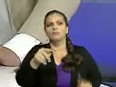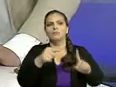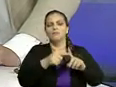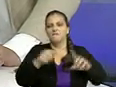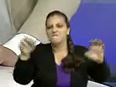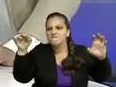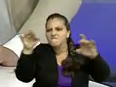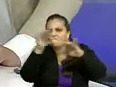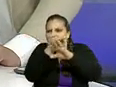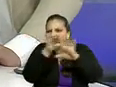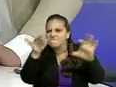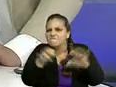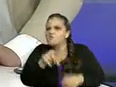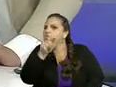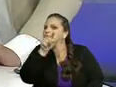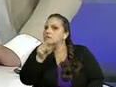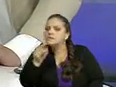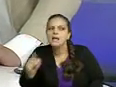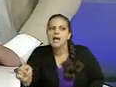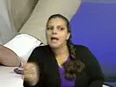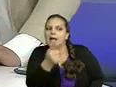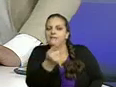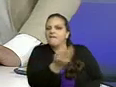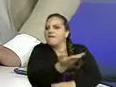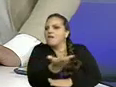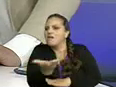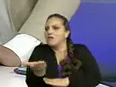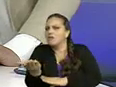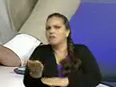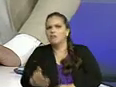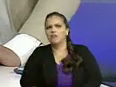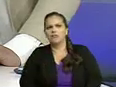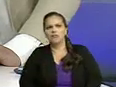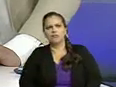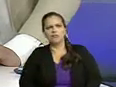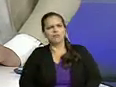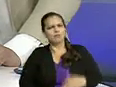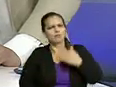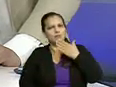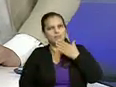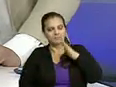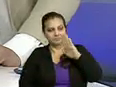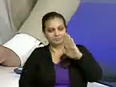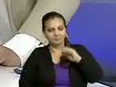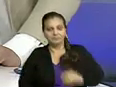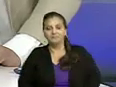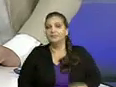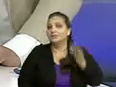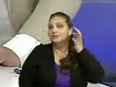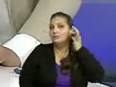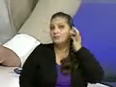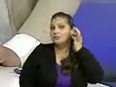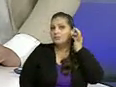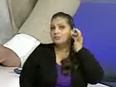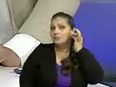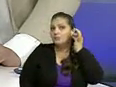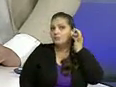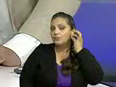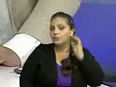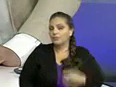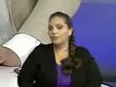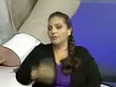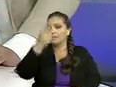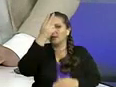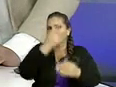en Guayaquil. Según la denuncia, la ciudadana utilizaba a sus 2 hijos, además alquilaba a un menor de edad y una joven